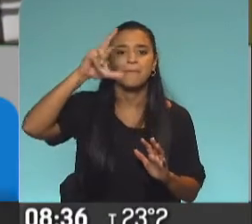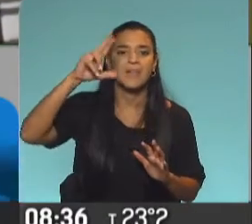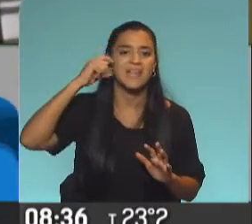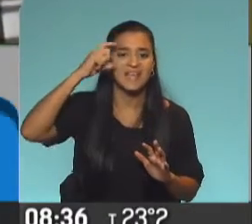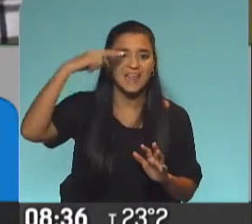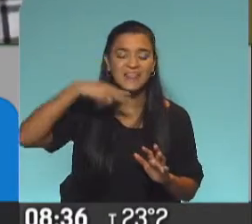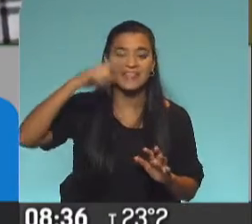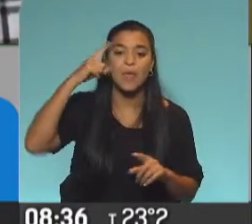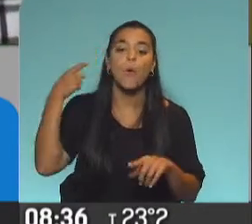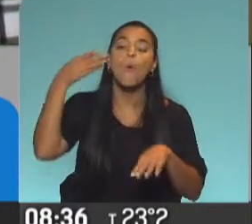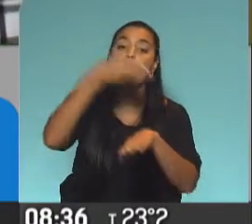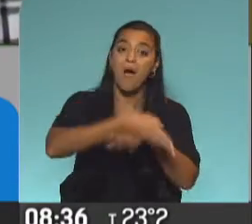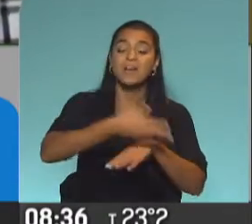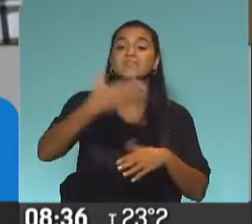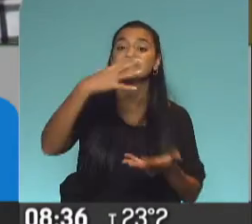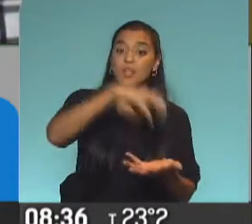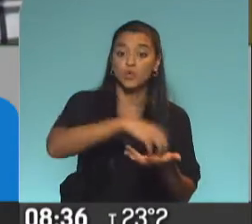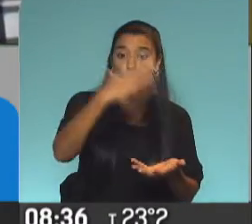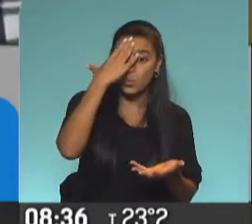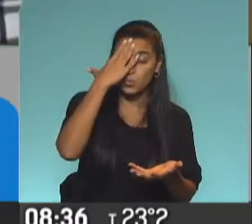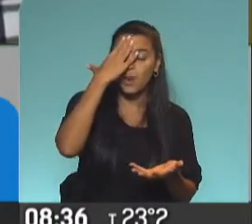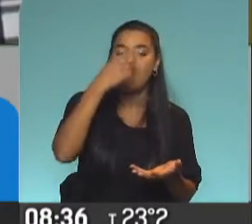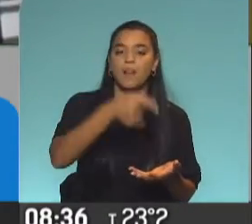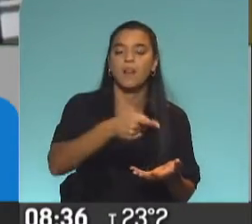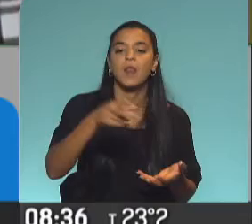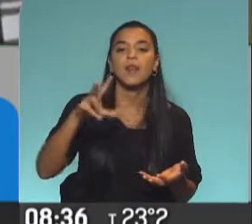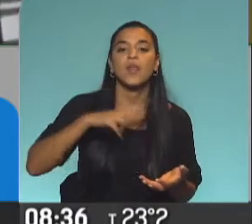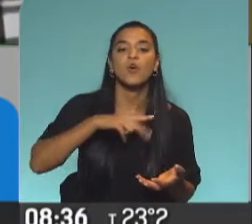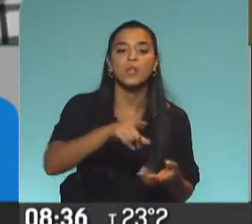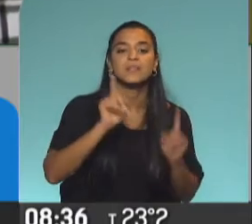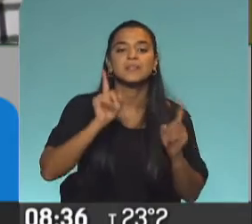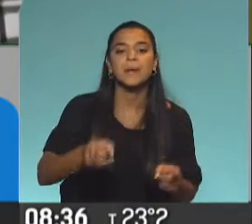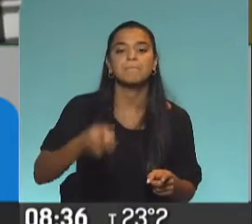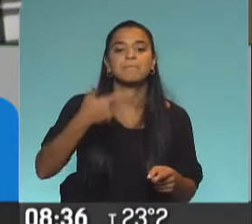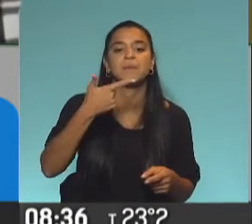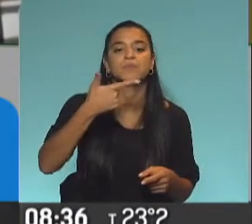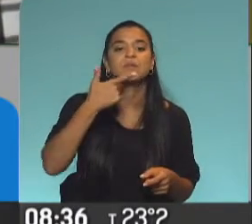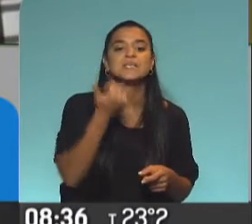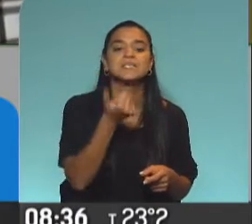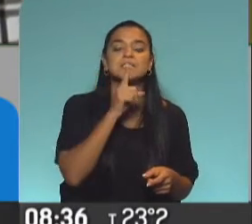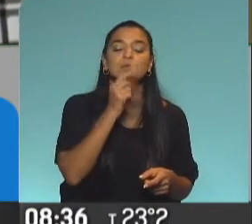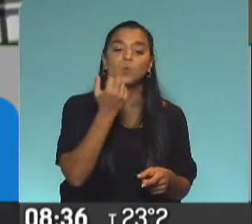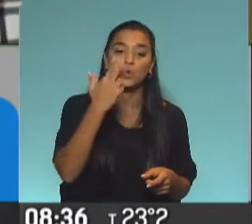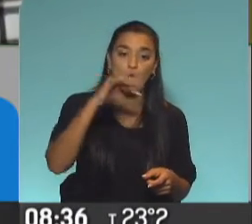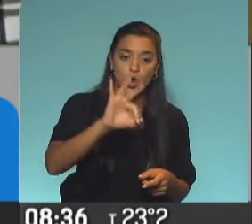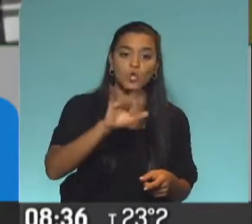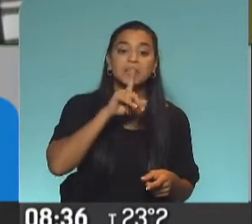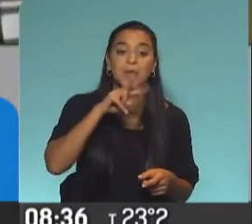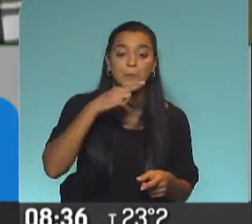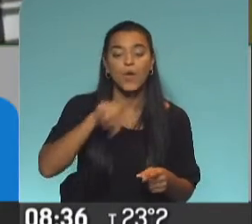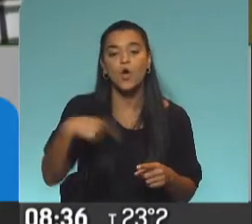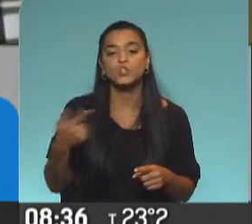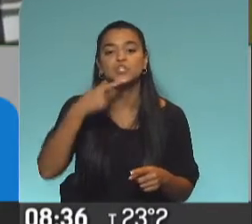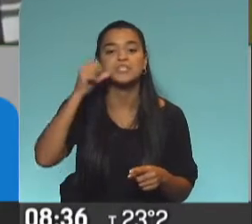Cultural Recoleta, se van a presentar Saturno TV y Seba Coppola. Así que viernes y sábado con música gratuita,